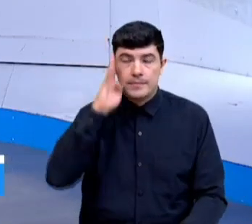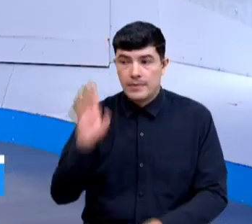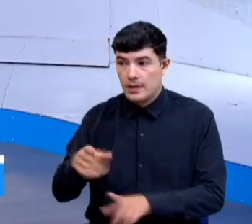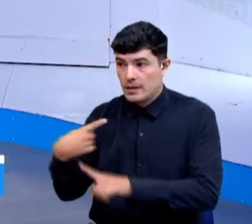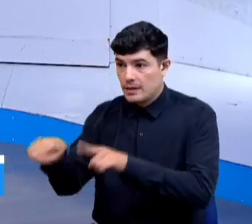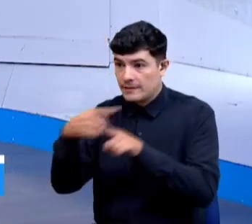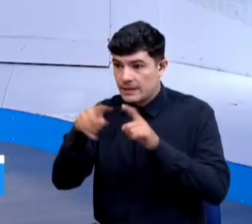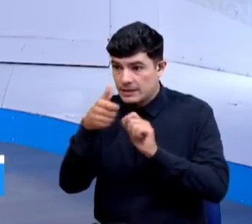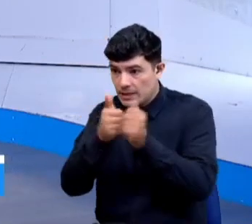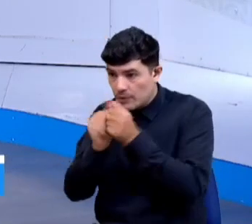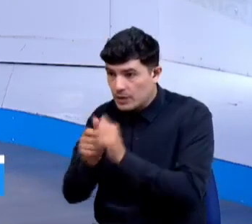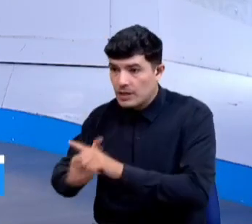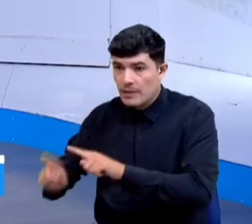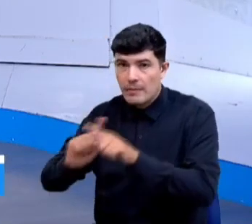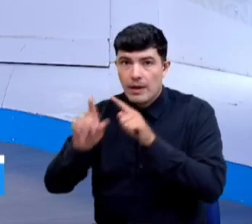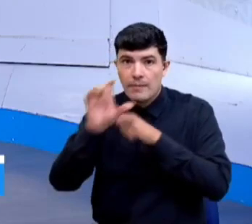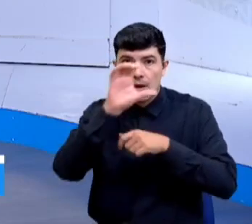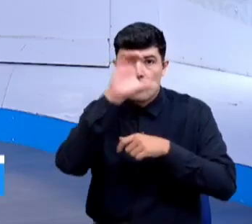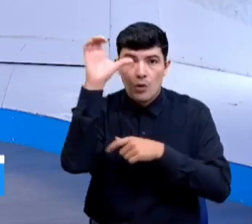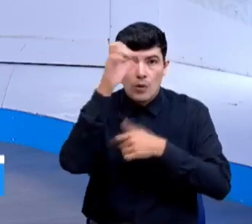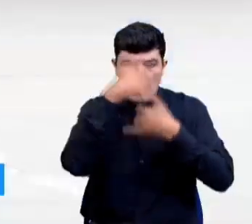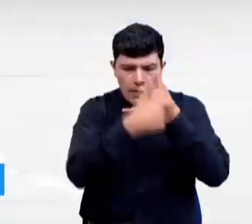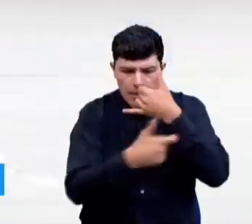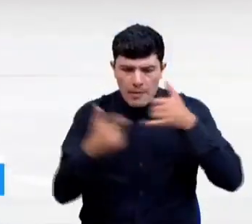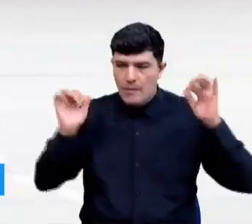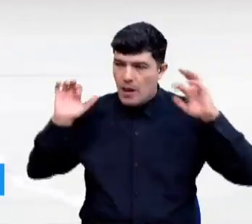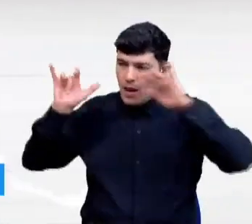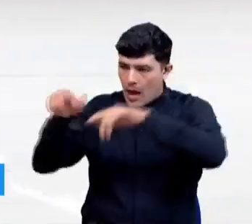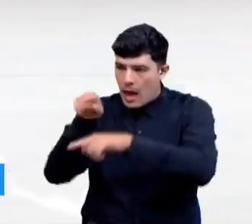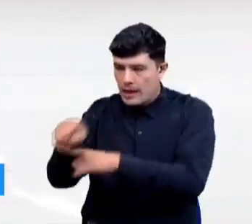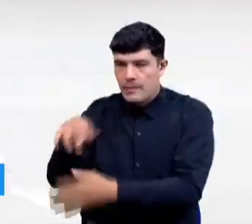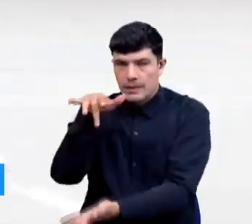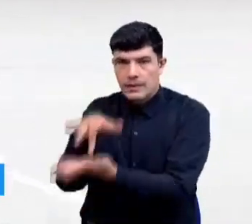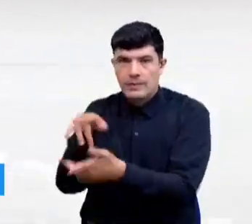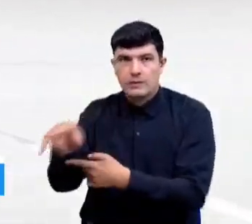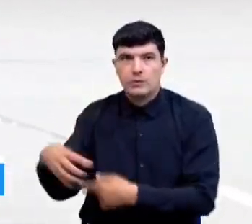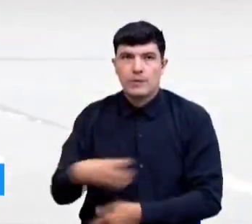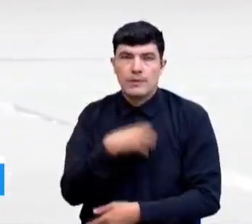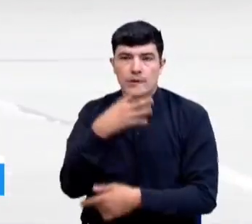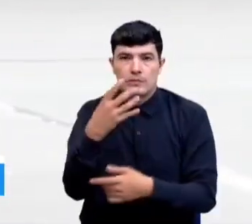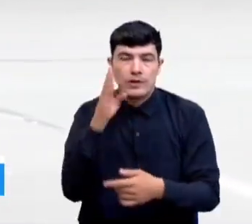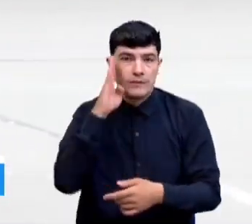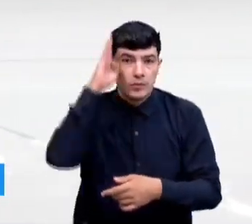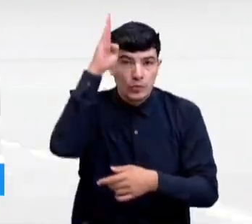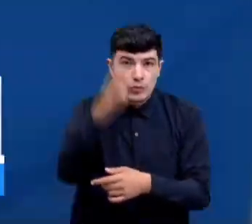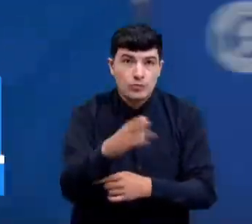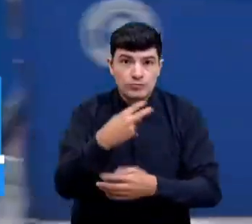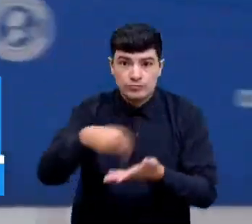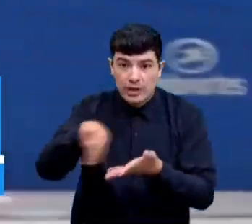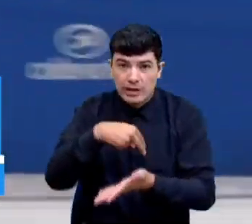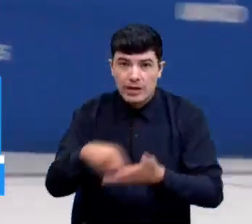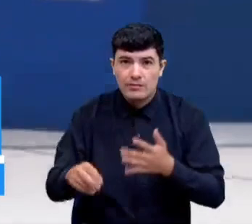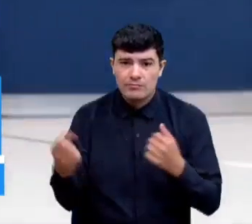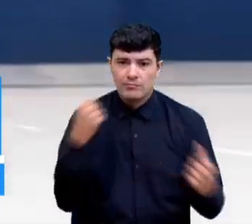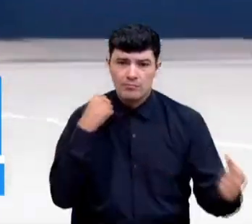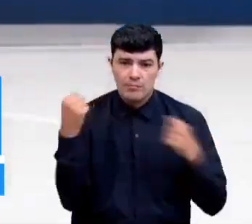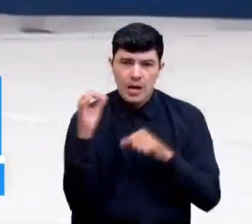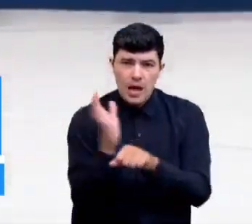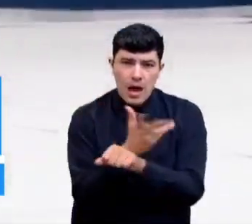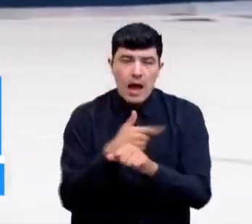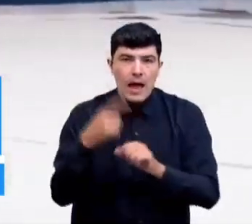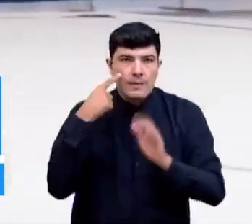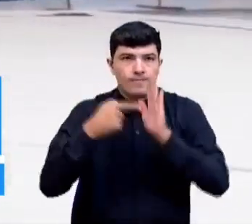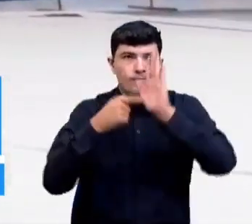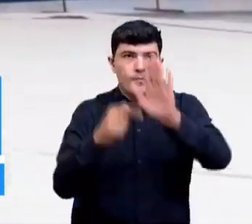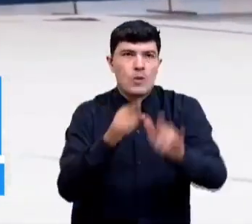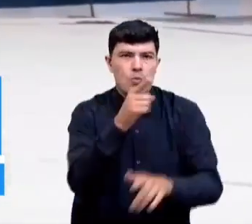diferentes deportistas de varias partes del país. El futuro de la gimnasia rítmica estuvo en Cúcuta mostrando las mejores rutinas. Más